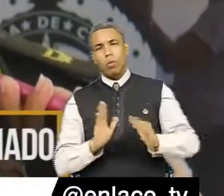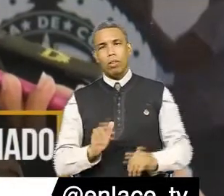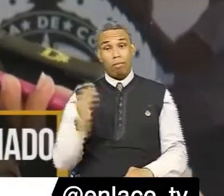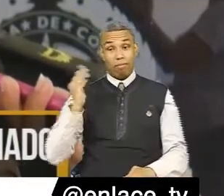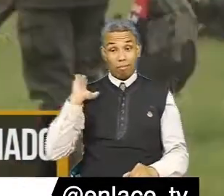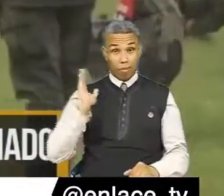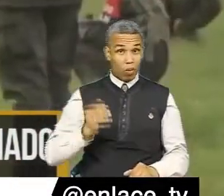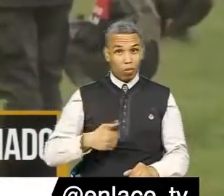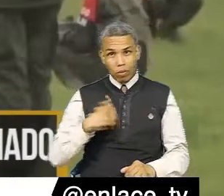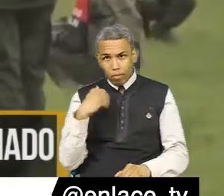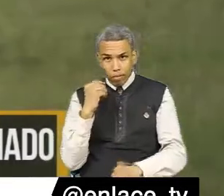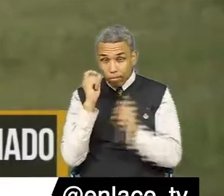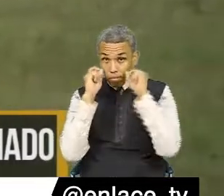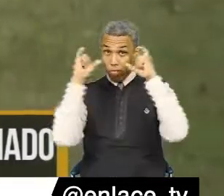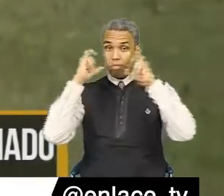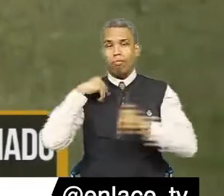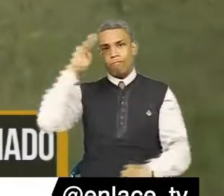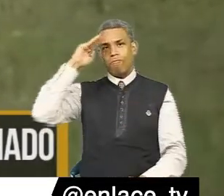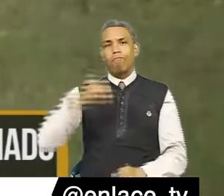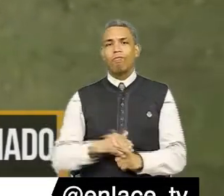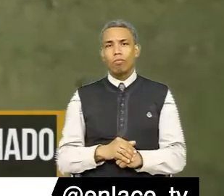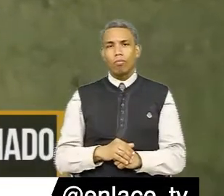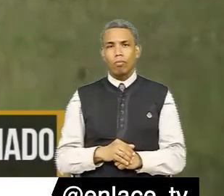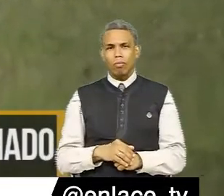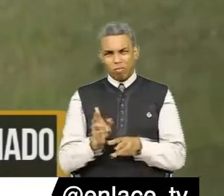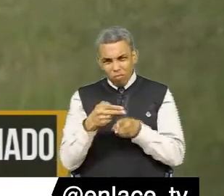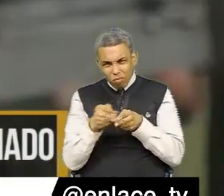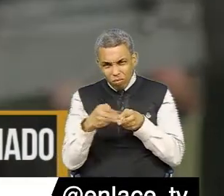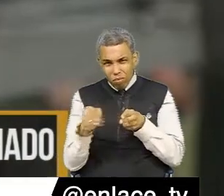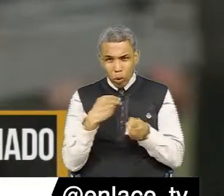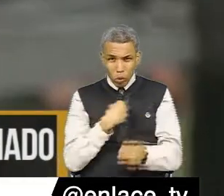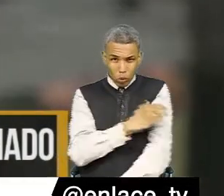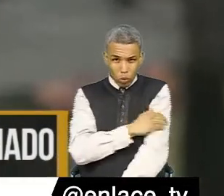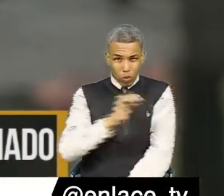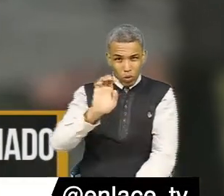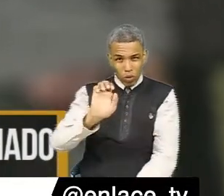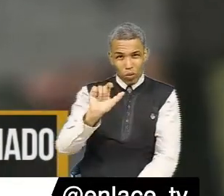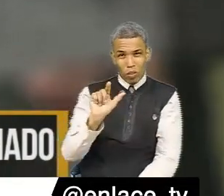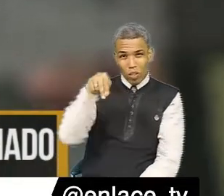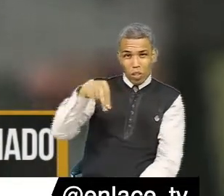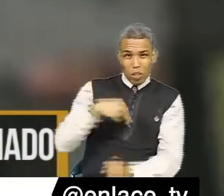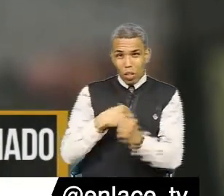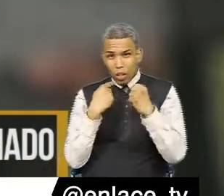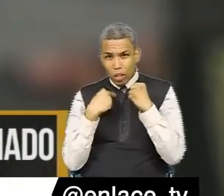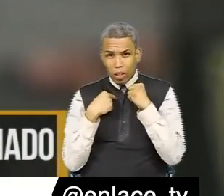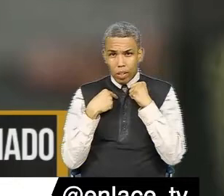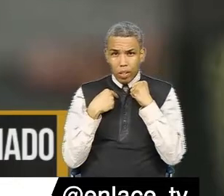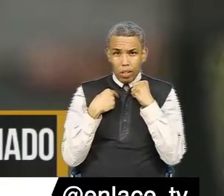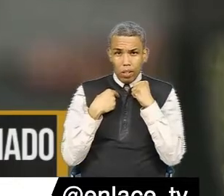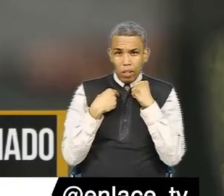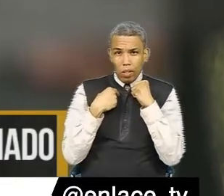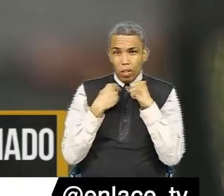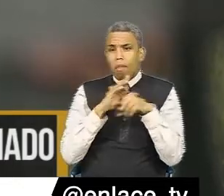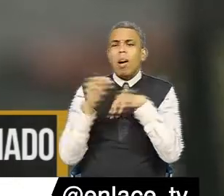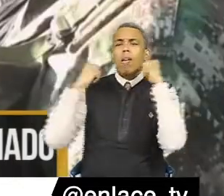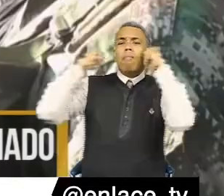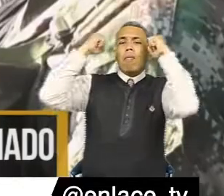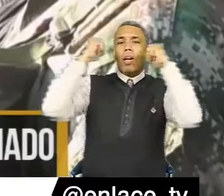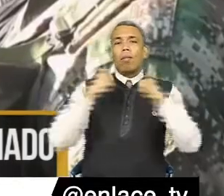muy pendientes lo cierto es que el anuncio de un paro armado de 72 horas hecho por él ln ha generado pánico en la población ribereña del magdalena